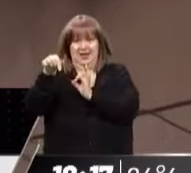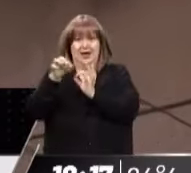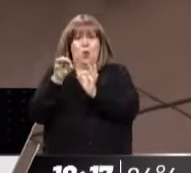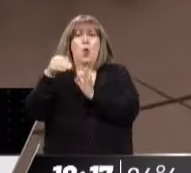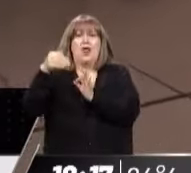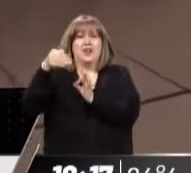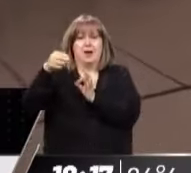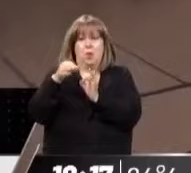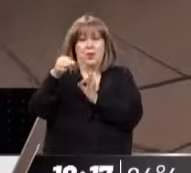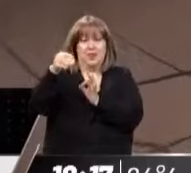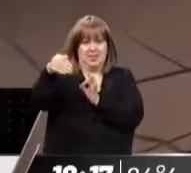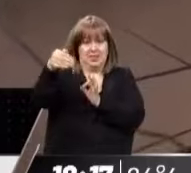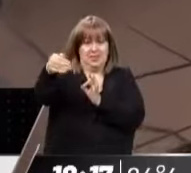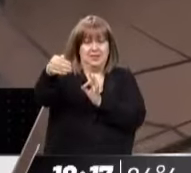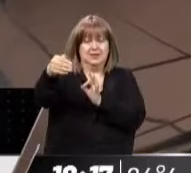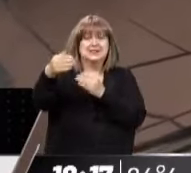a pocas cuadras, digamos,